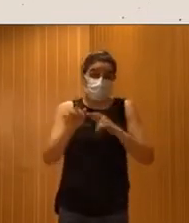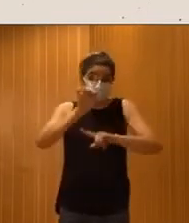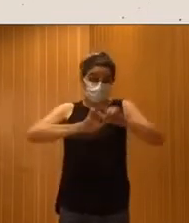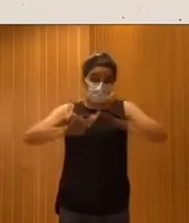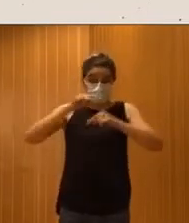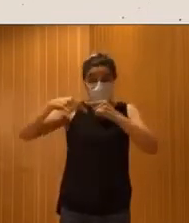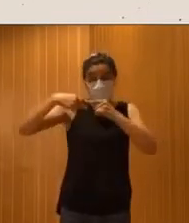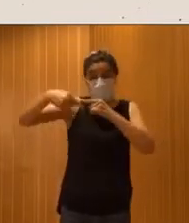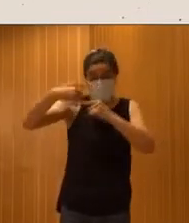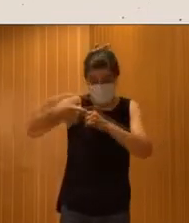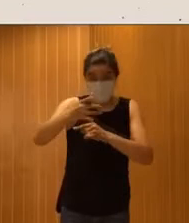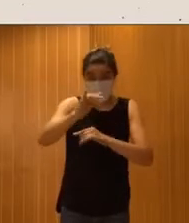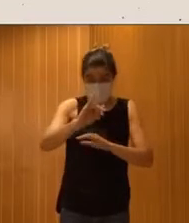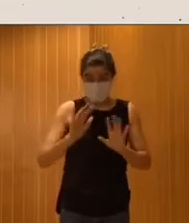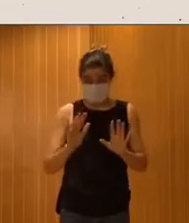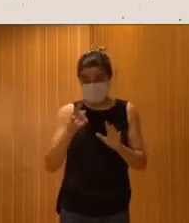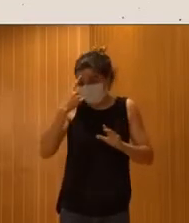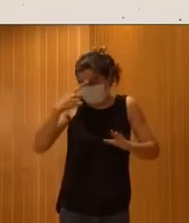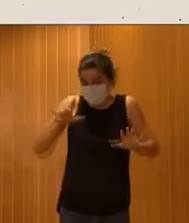cerebrovasculares, lo sabemos perfectamente,